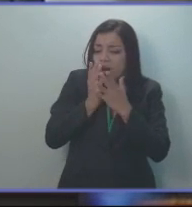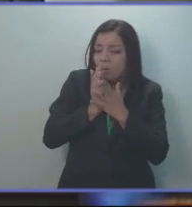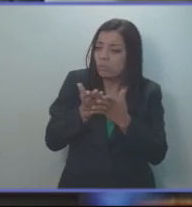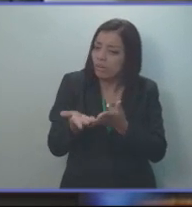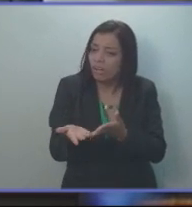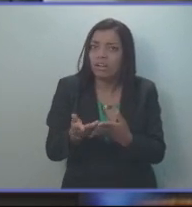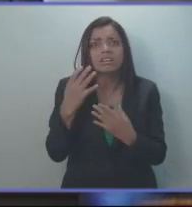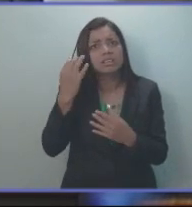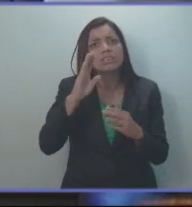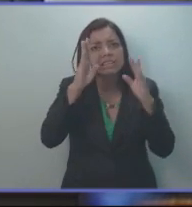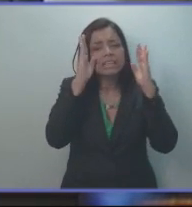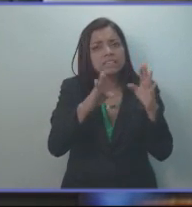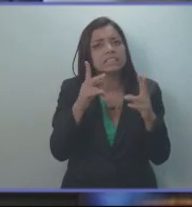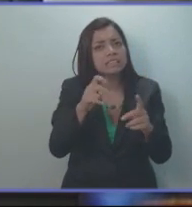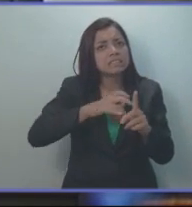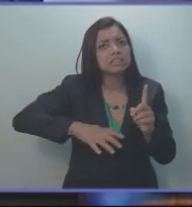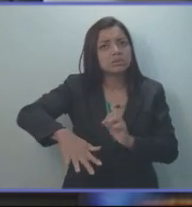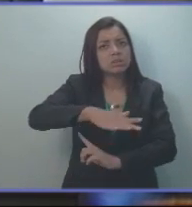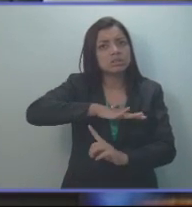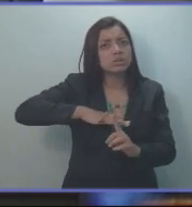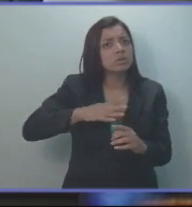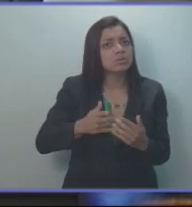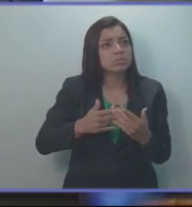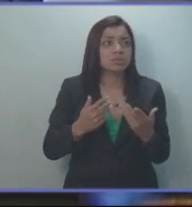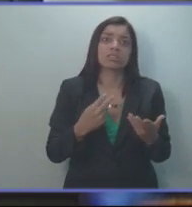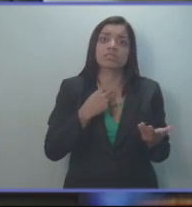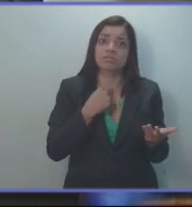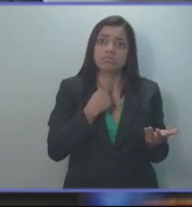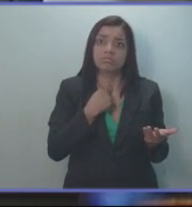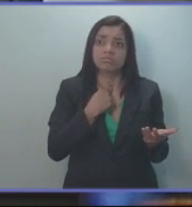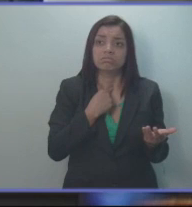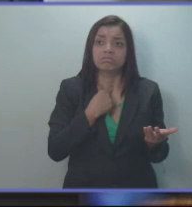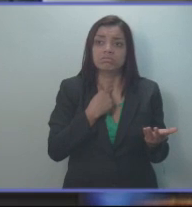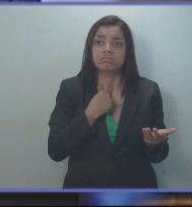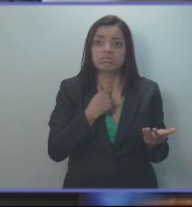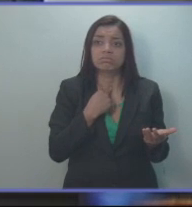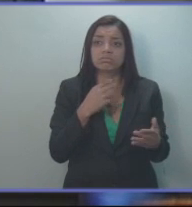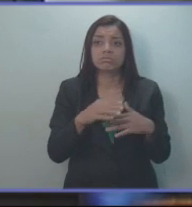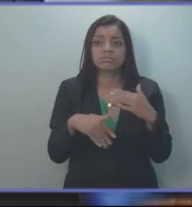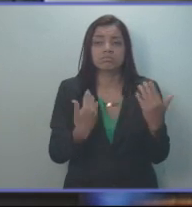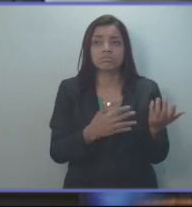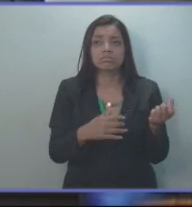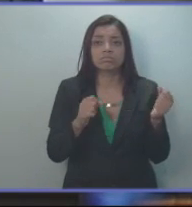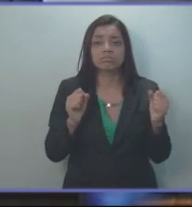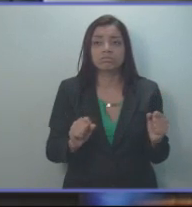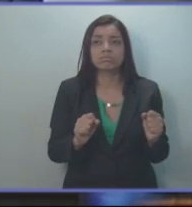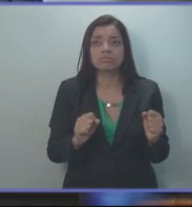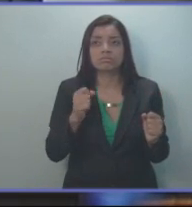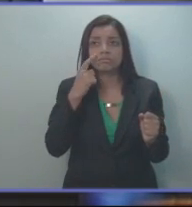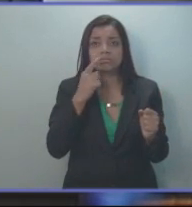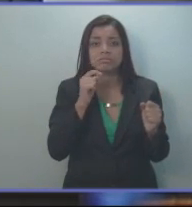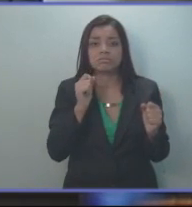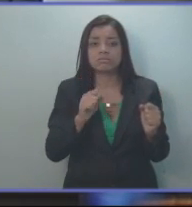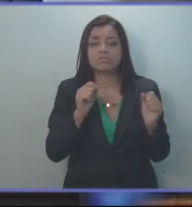atención, porque es una situación que debemos de recordar de mucho dolor.